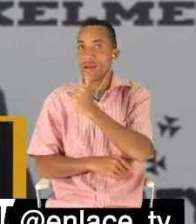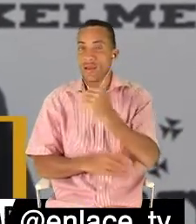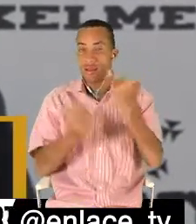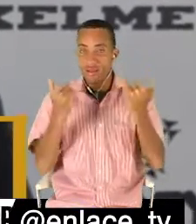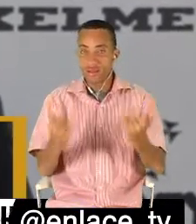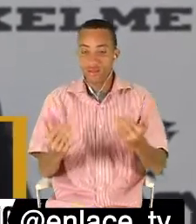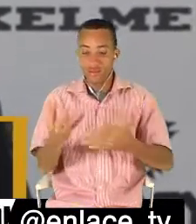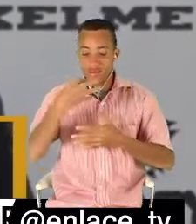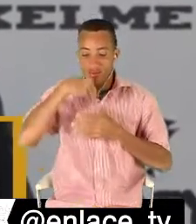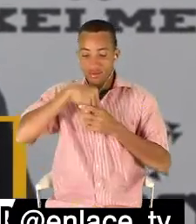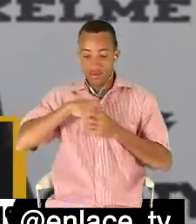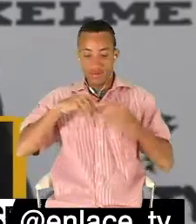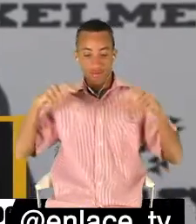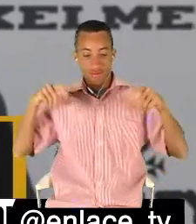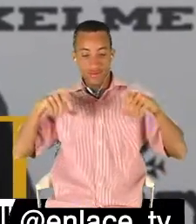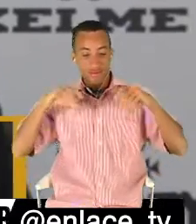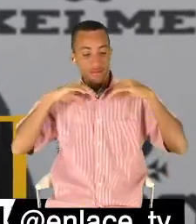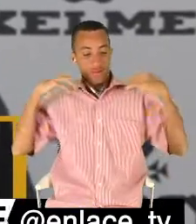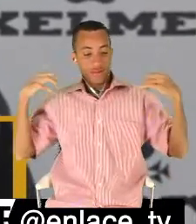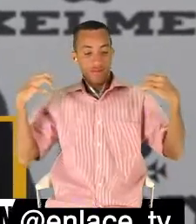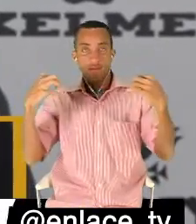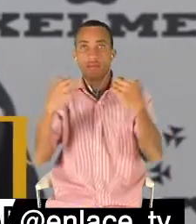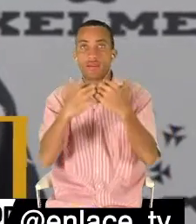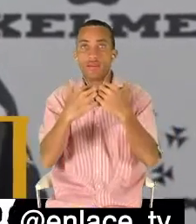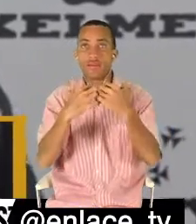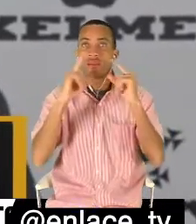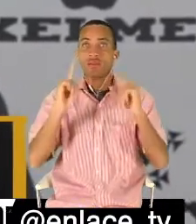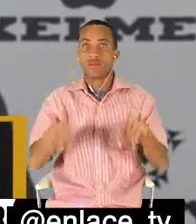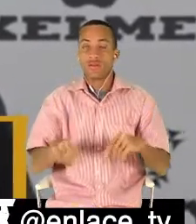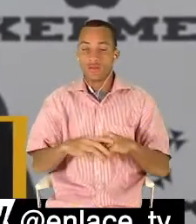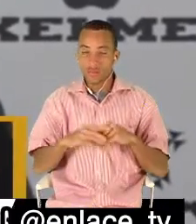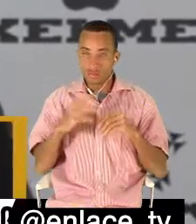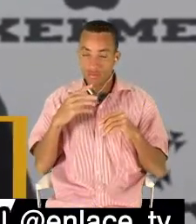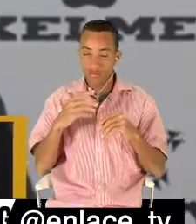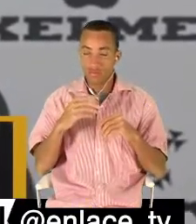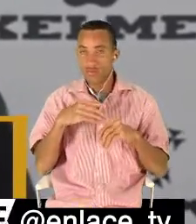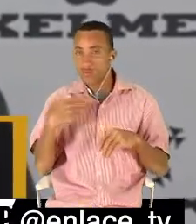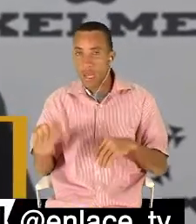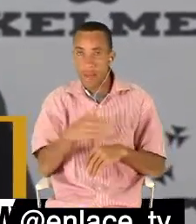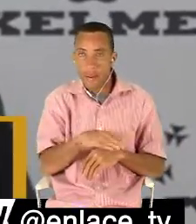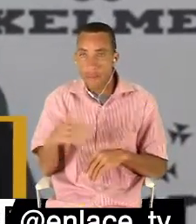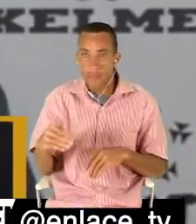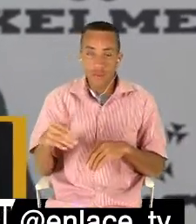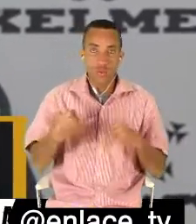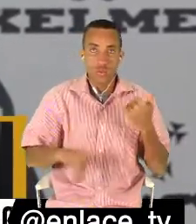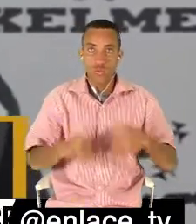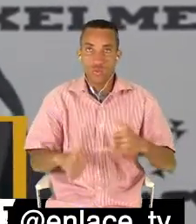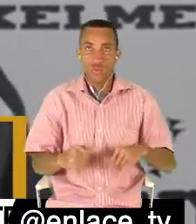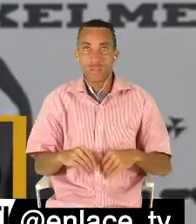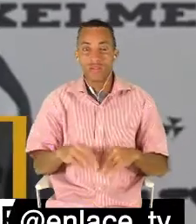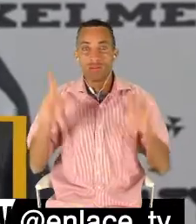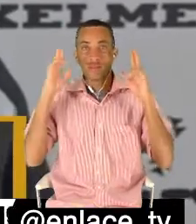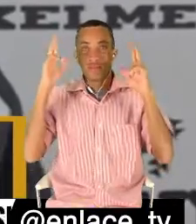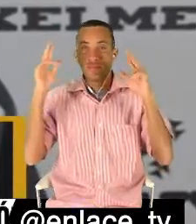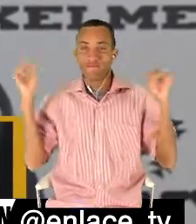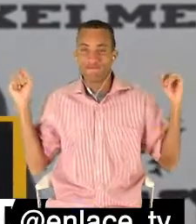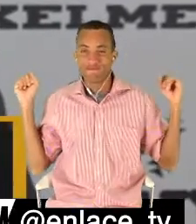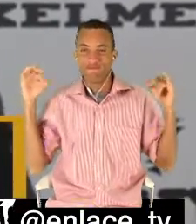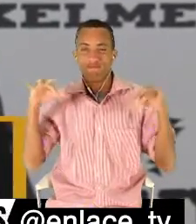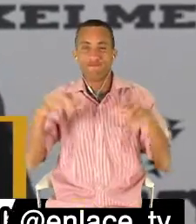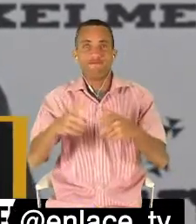nuestro. Frente a Fortaleza jugaremos y confiamos en que tengamos una numerosa